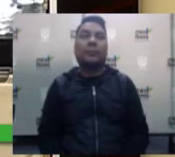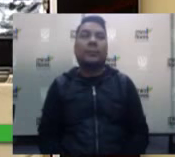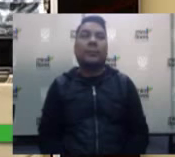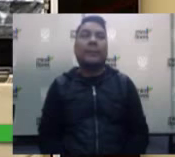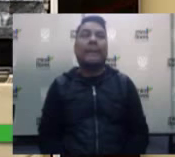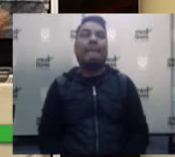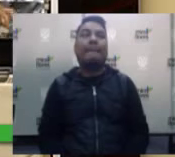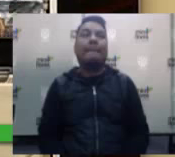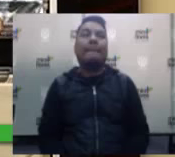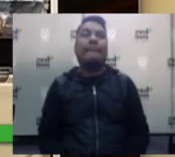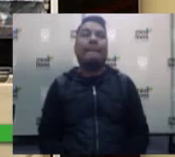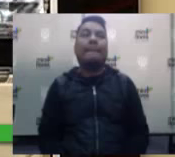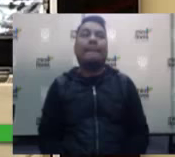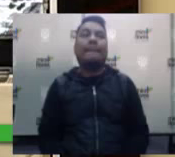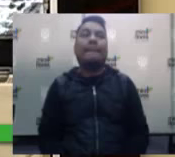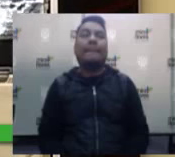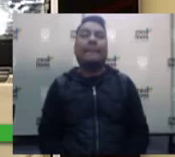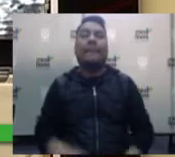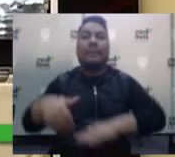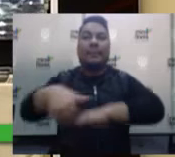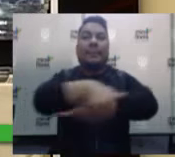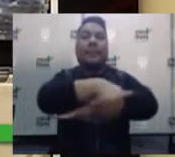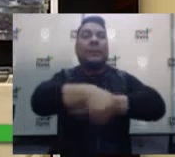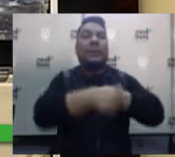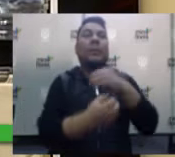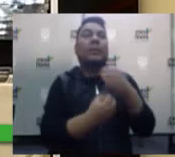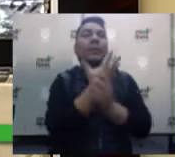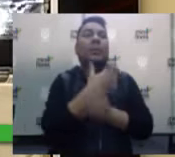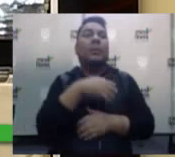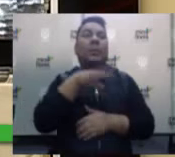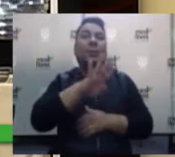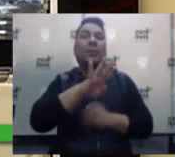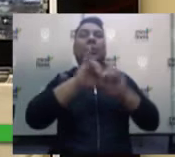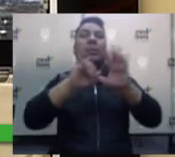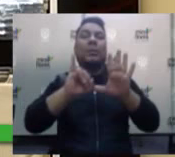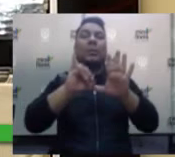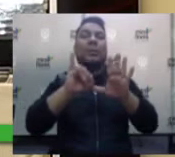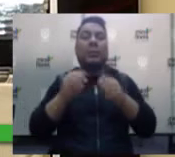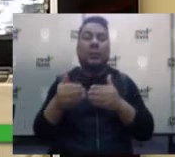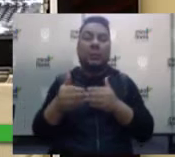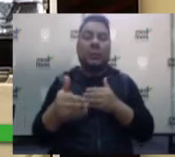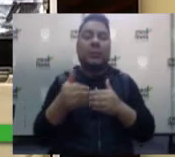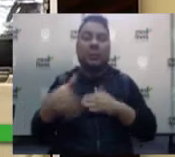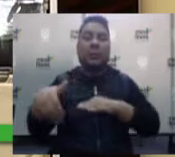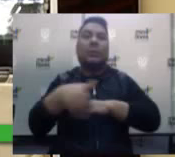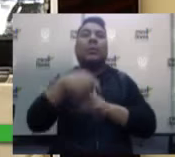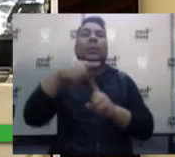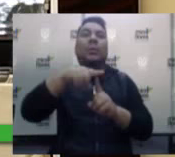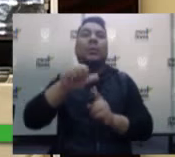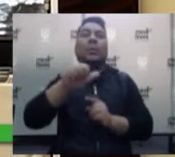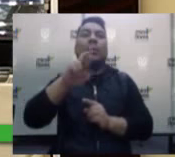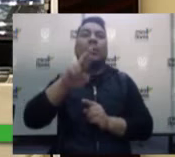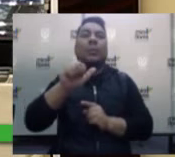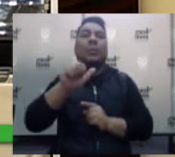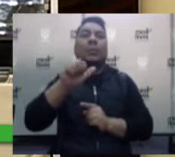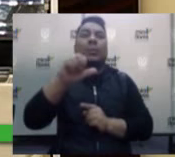diciendo, ahorita digo. Avenida Arequipa, cuadra 46, a 15 metros del cruce con Tarapacá.